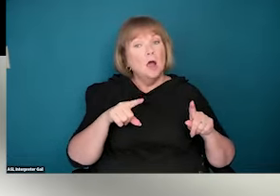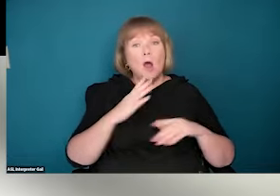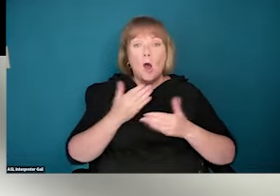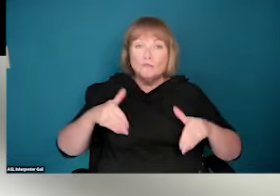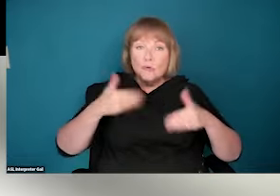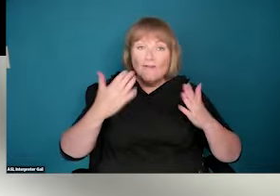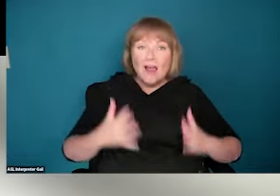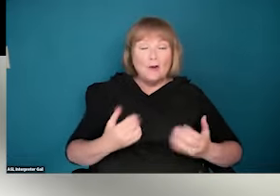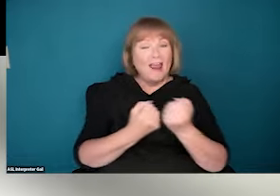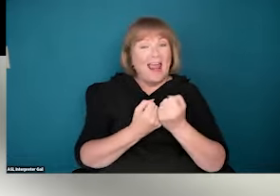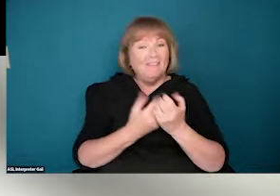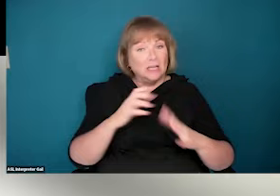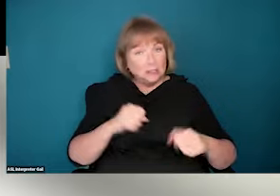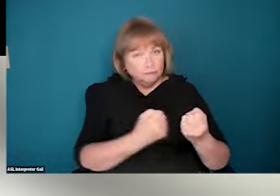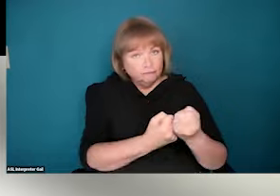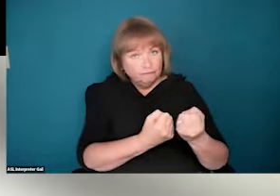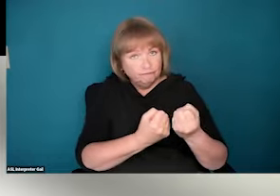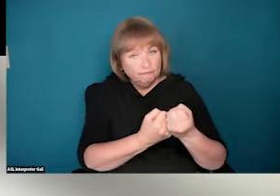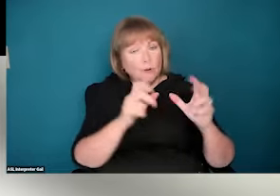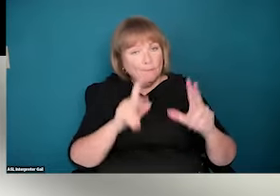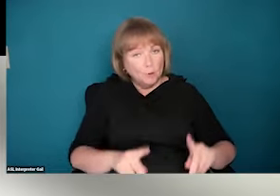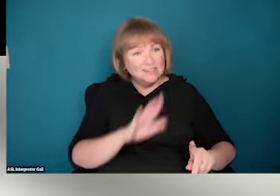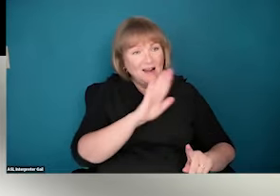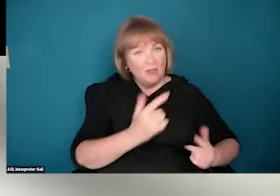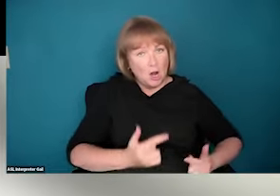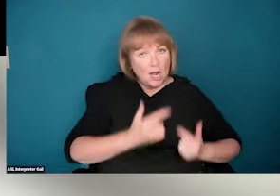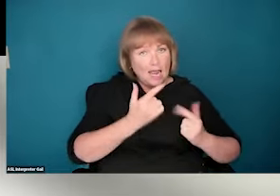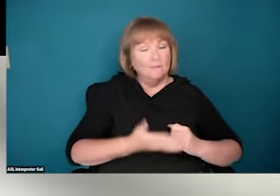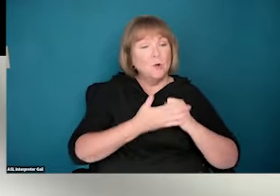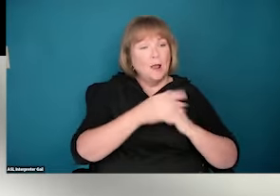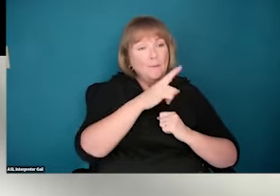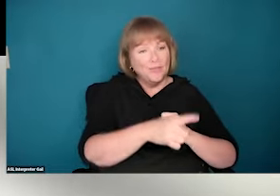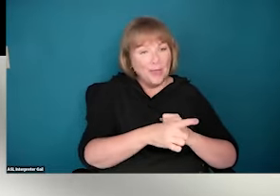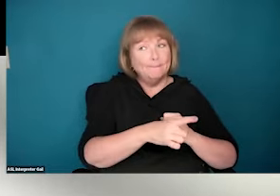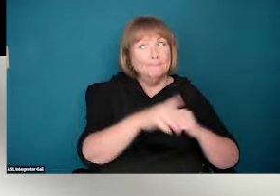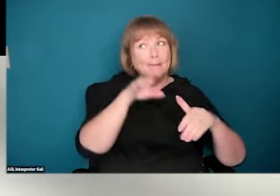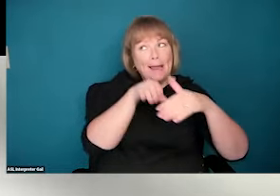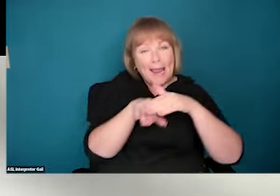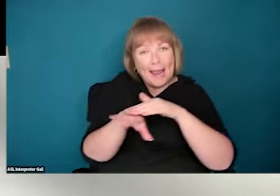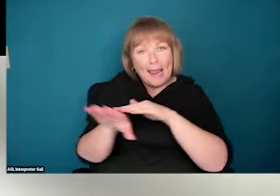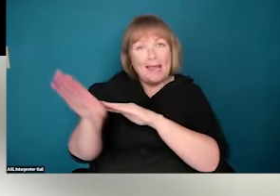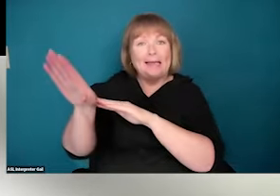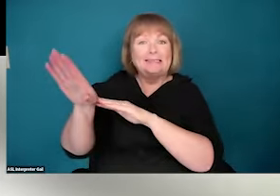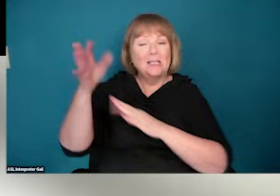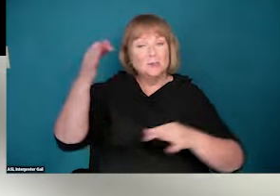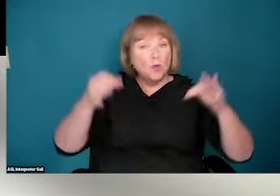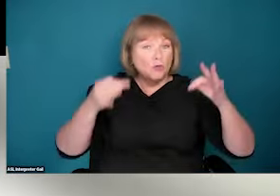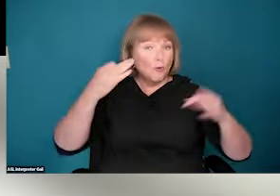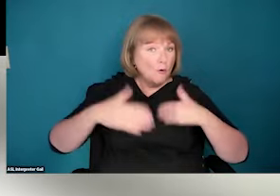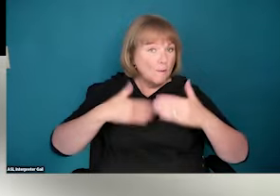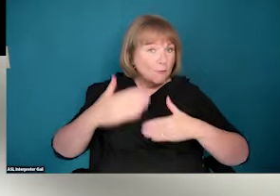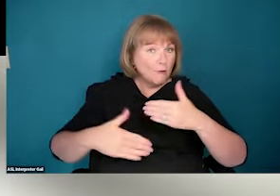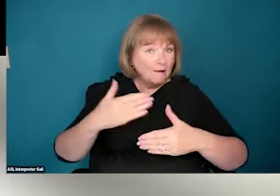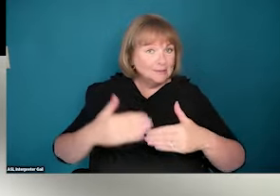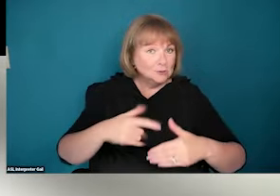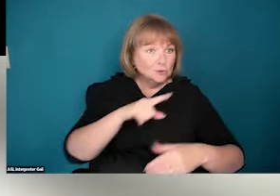la movilidad. Pero hay muchas personas que pueden actuar como su apoyo o su abogado para que usted